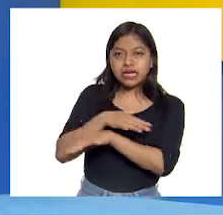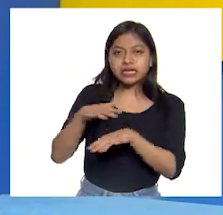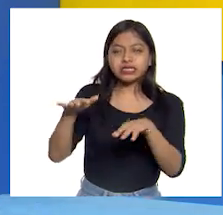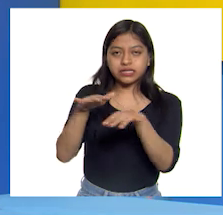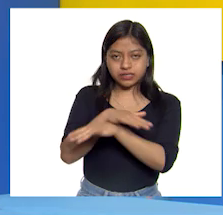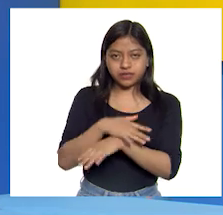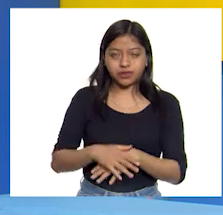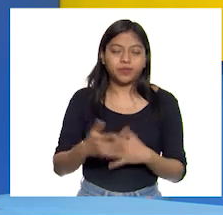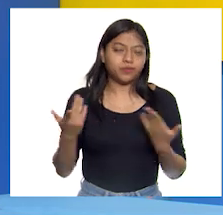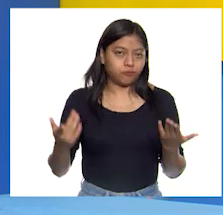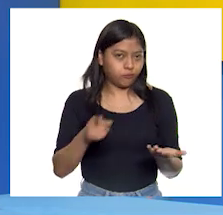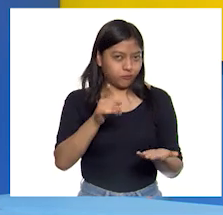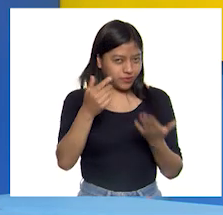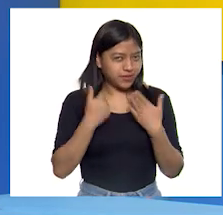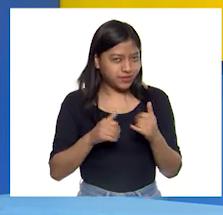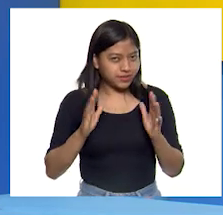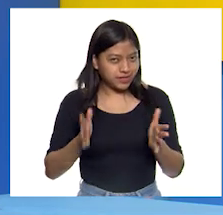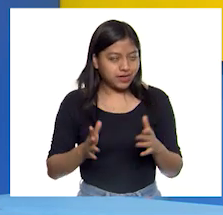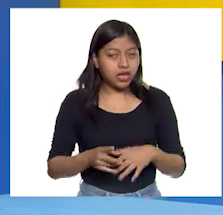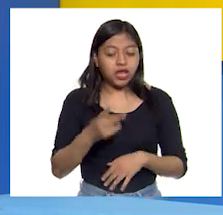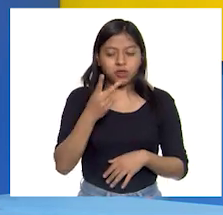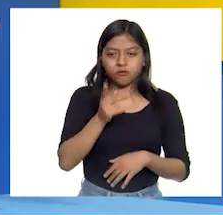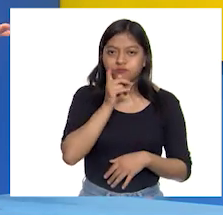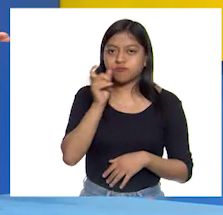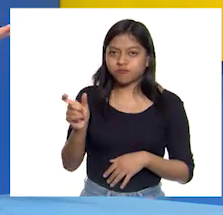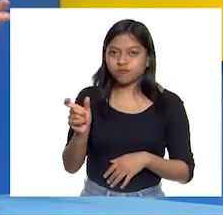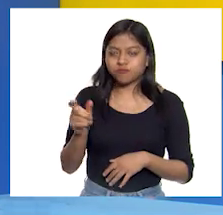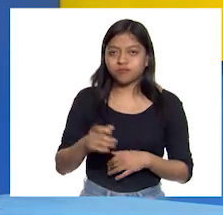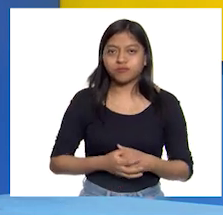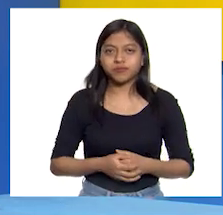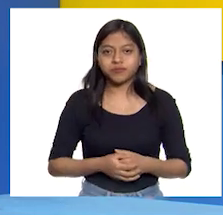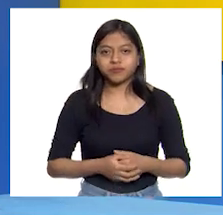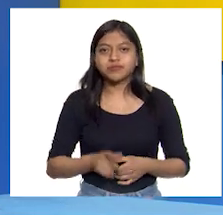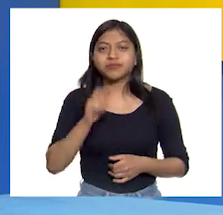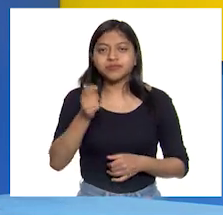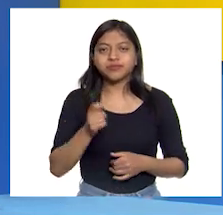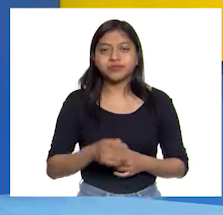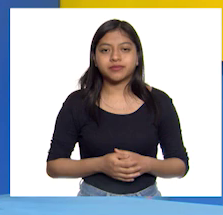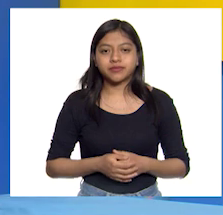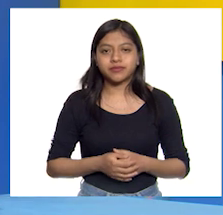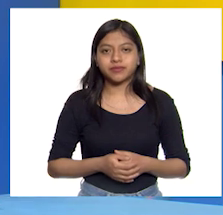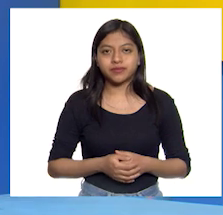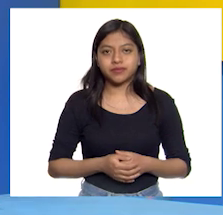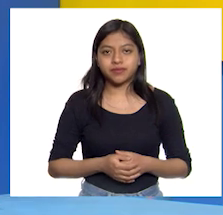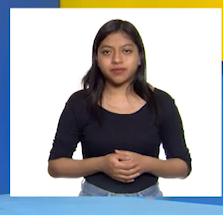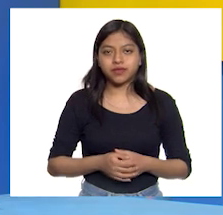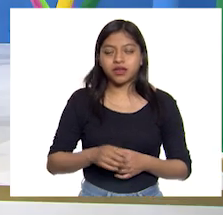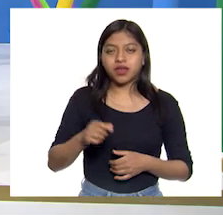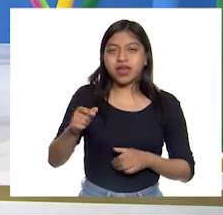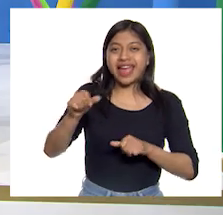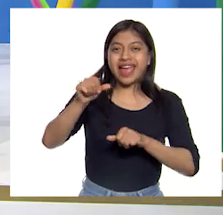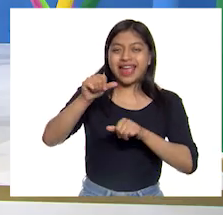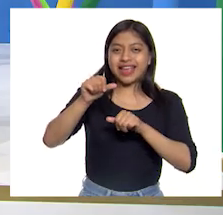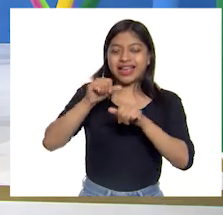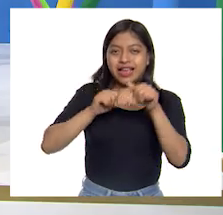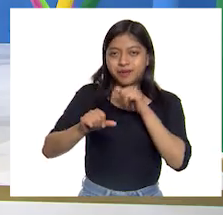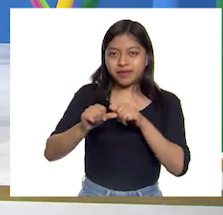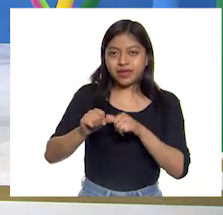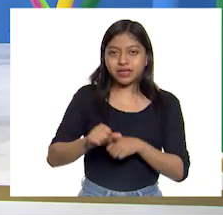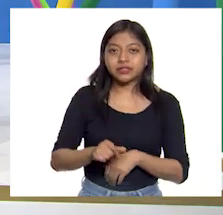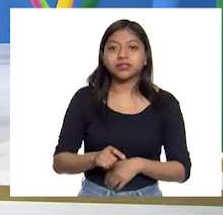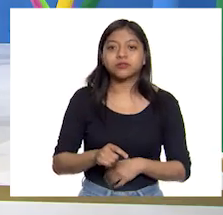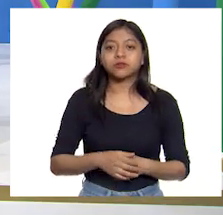su nombre para que podamos comprender de qué se trata. A ver, recuerden allá en casa, que una importación es lo que